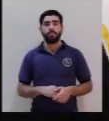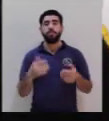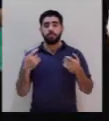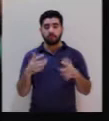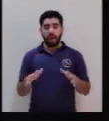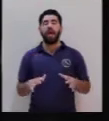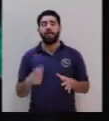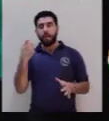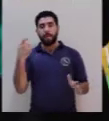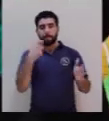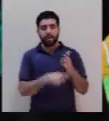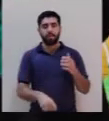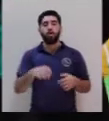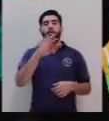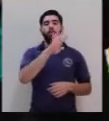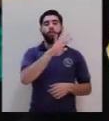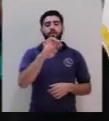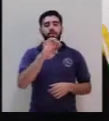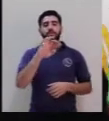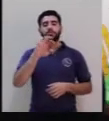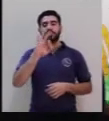un precio de